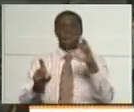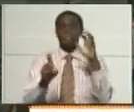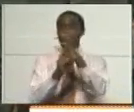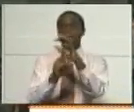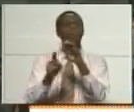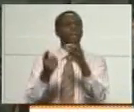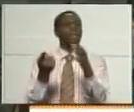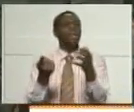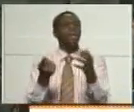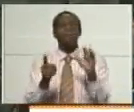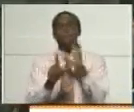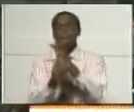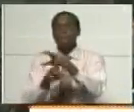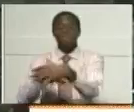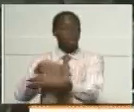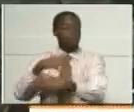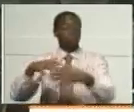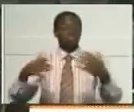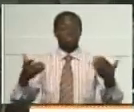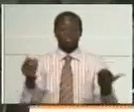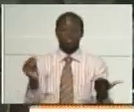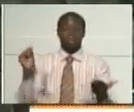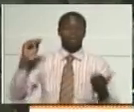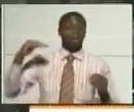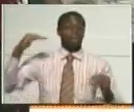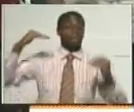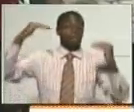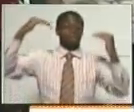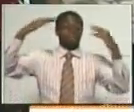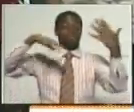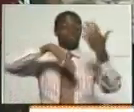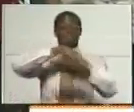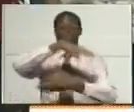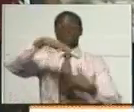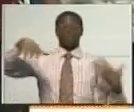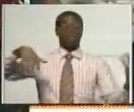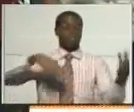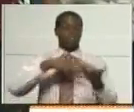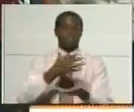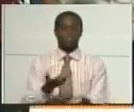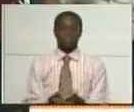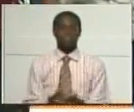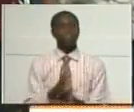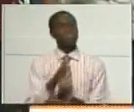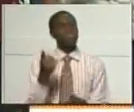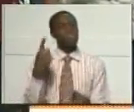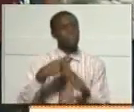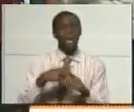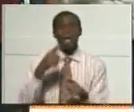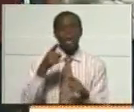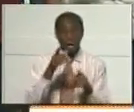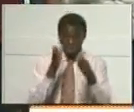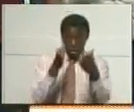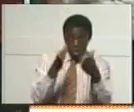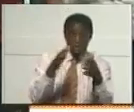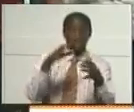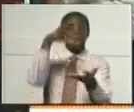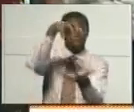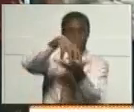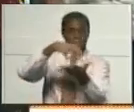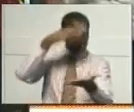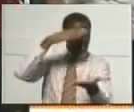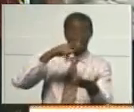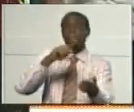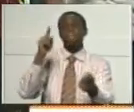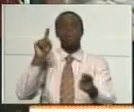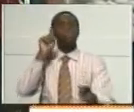para provocar lo peor, la escalada de lo peor. Pero además, atacando materno infantil. ¿Cómo